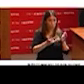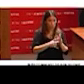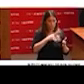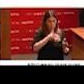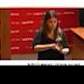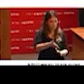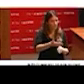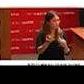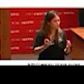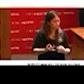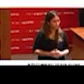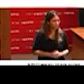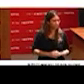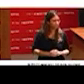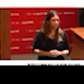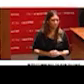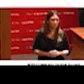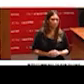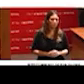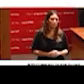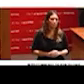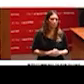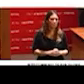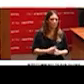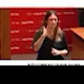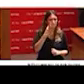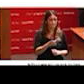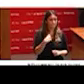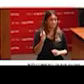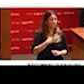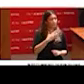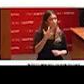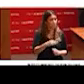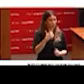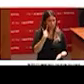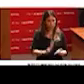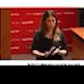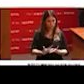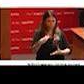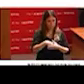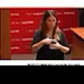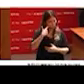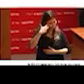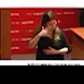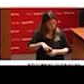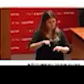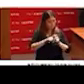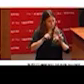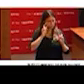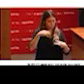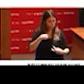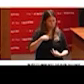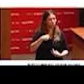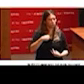manos eh nosotros eh creo que hemos sido capaces de demostrarnos internamente como organización que somos